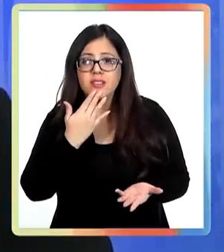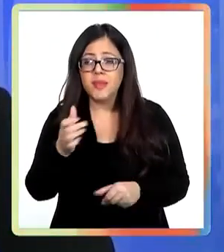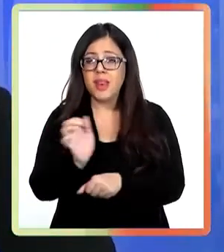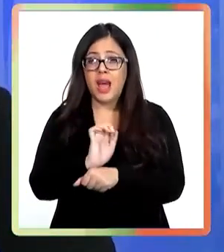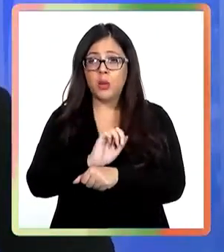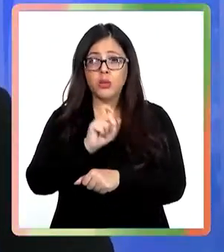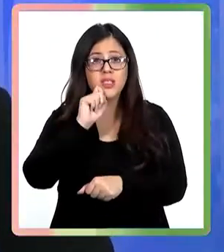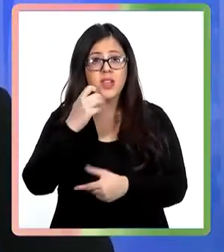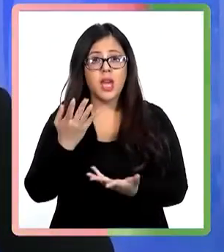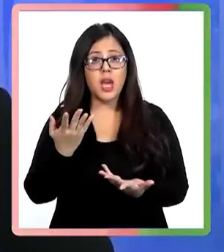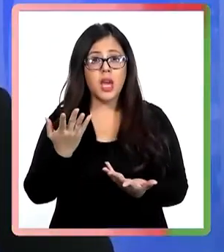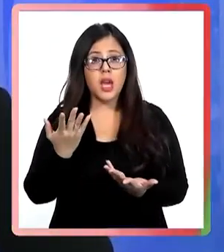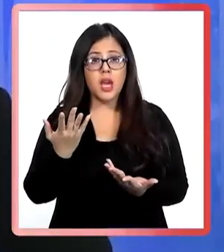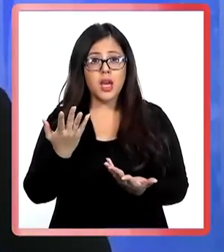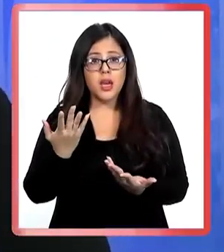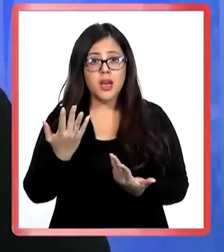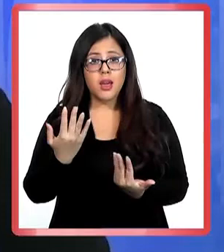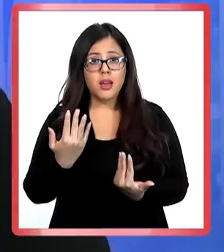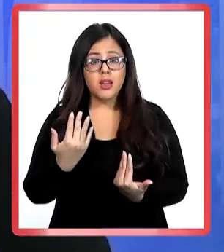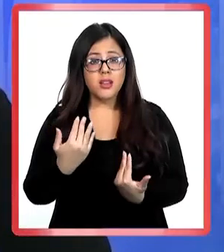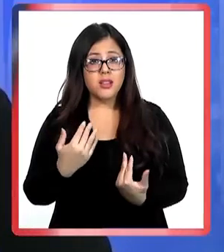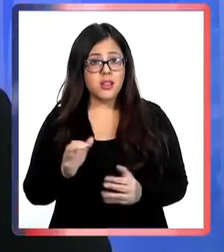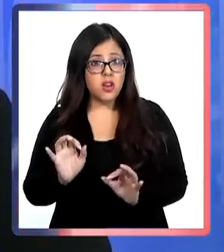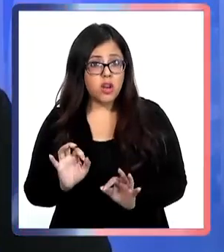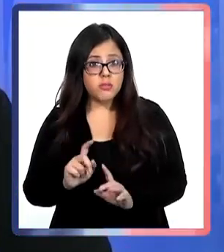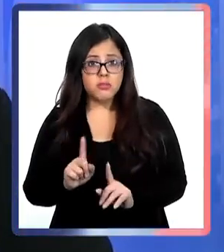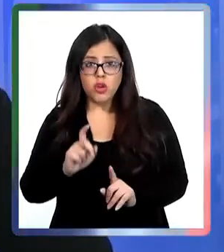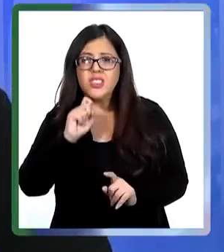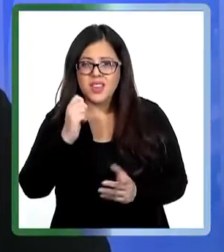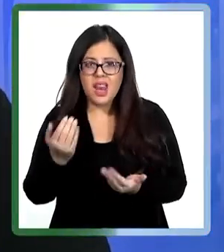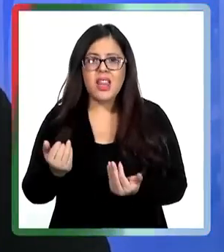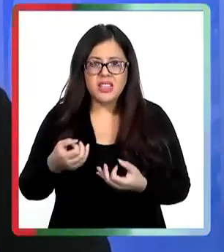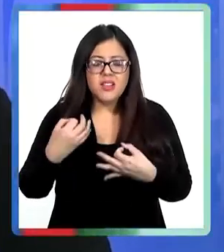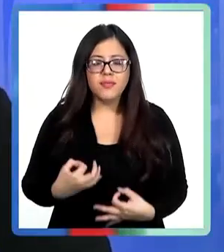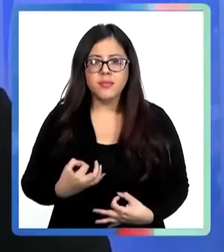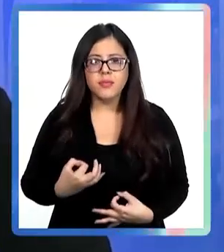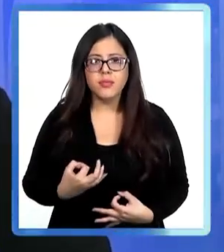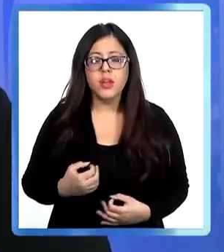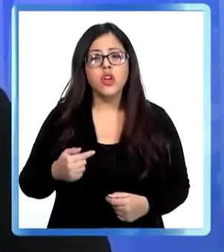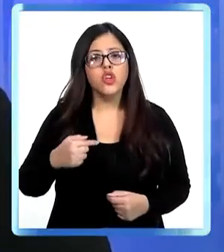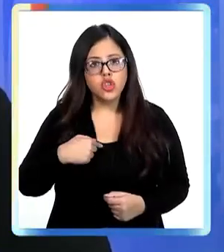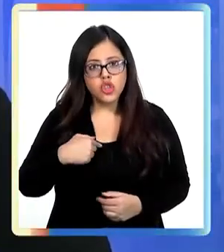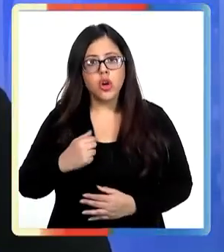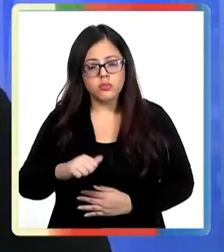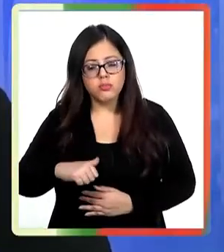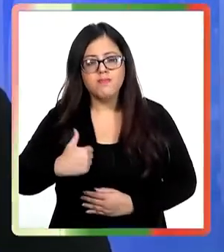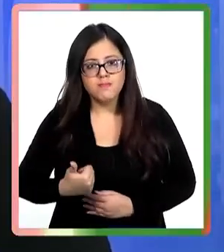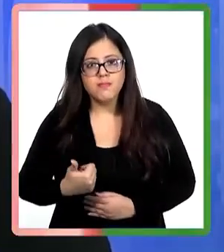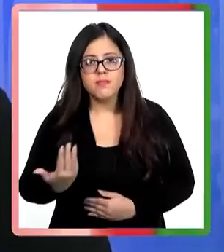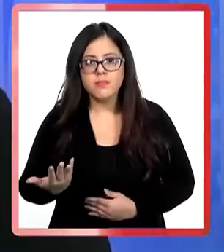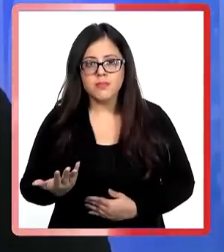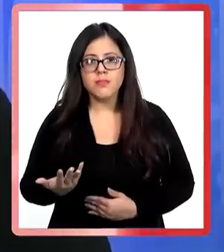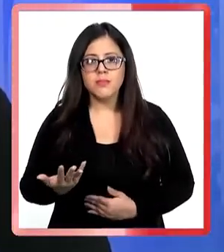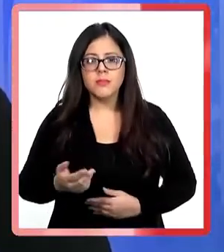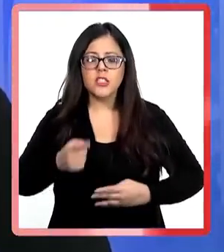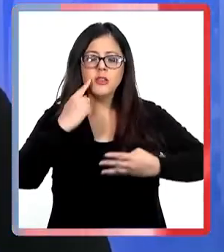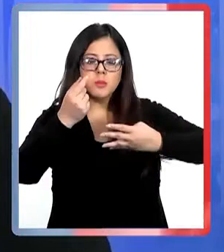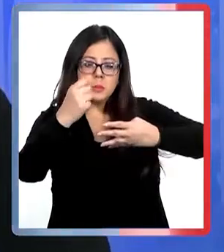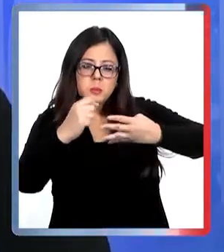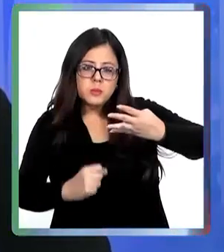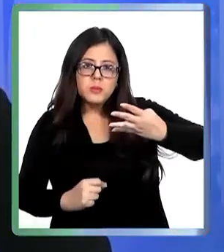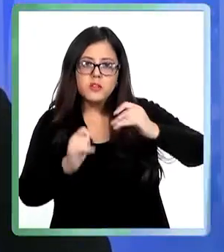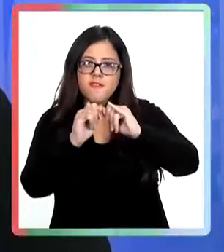auto no es un privilegio, sino más bien una necesidad. Yo estoy disponible a estudiar